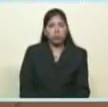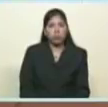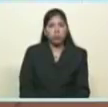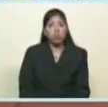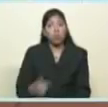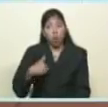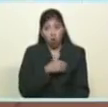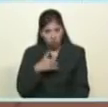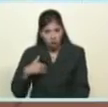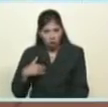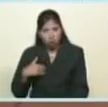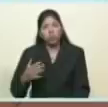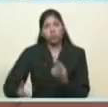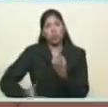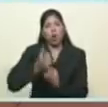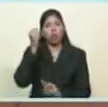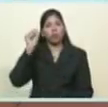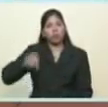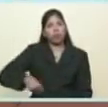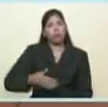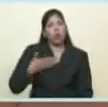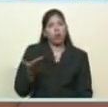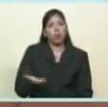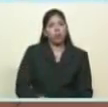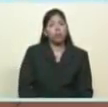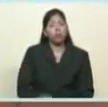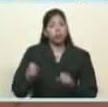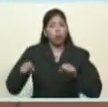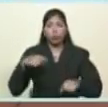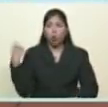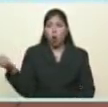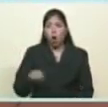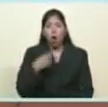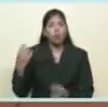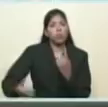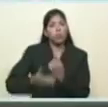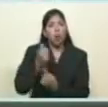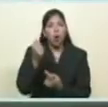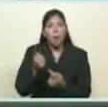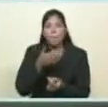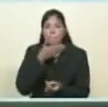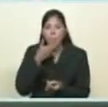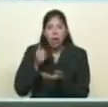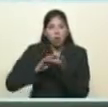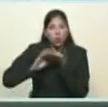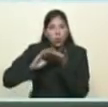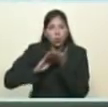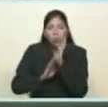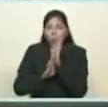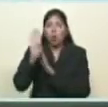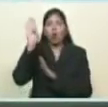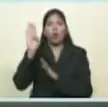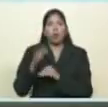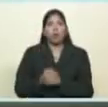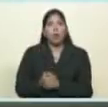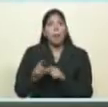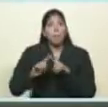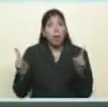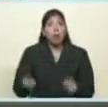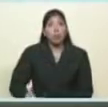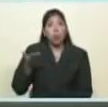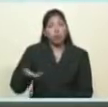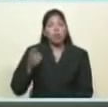Cuando uno quiere, puede. Y podemos. Y vamos a mejorar todo esto, lo vamos a superar. Pero es importante